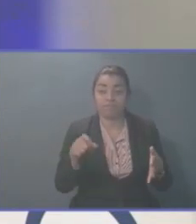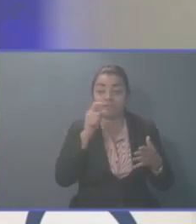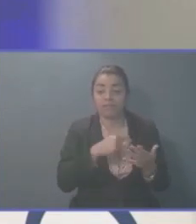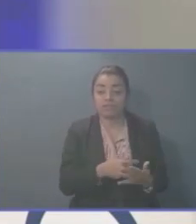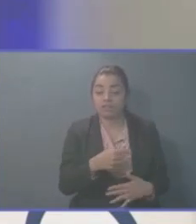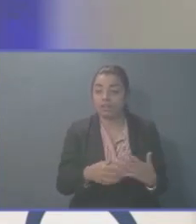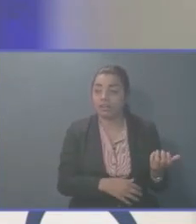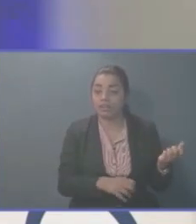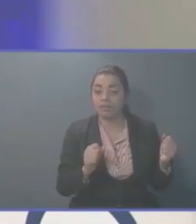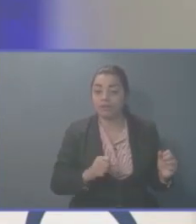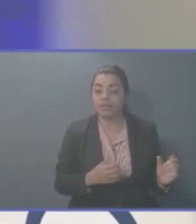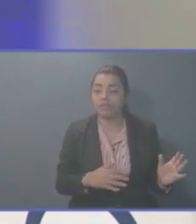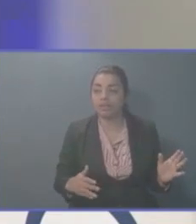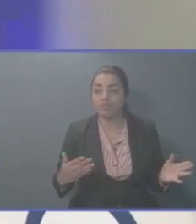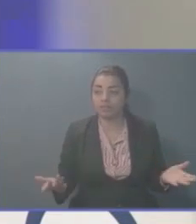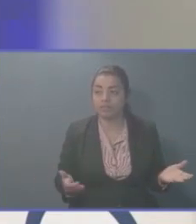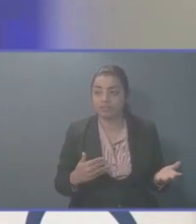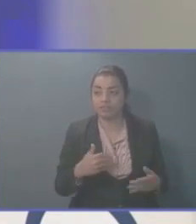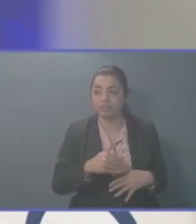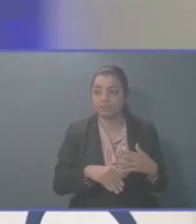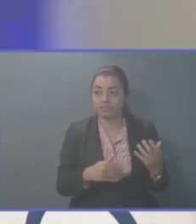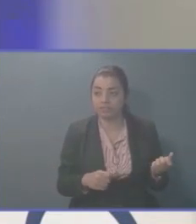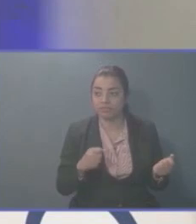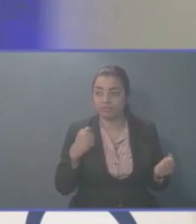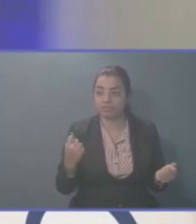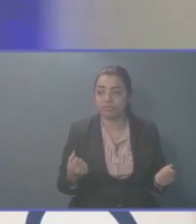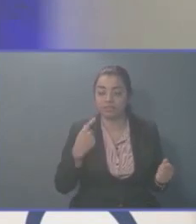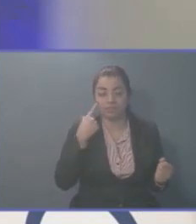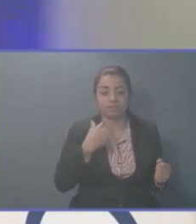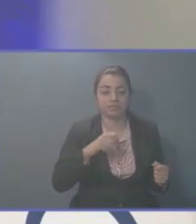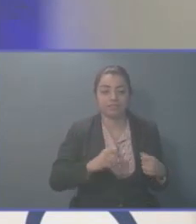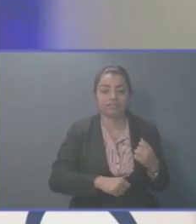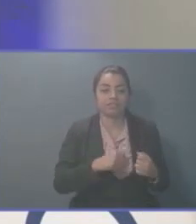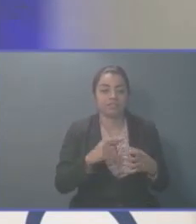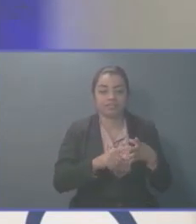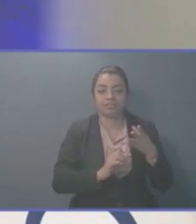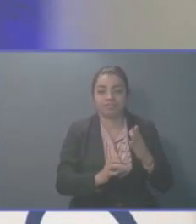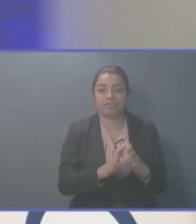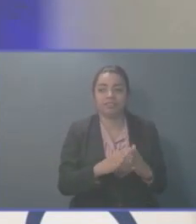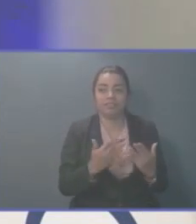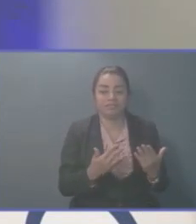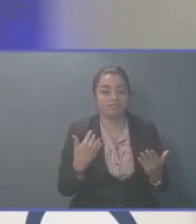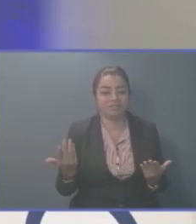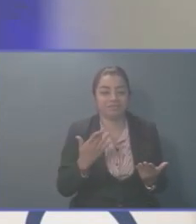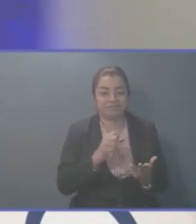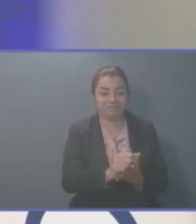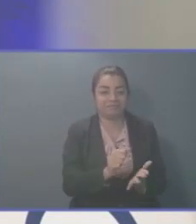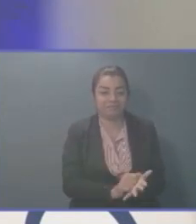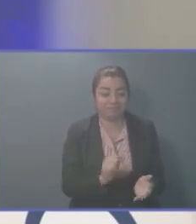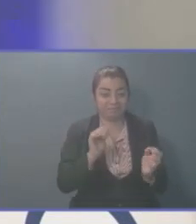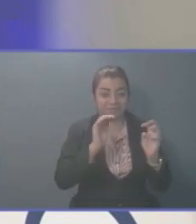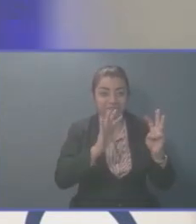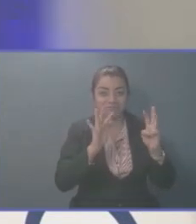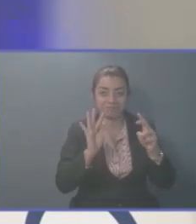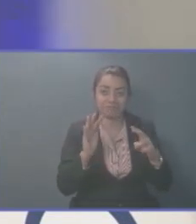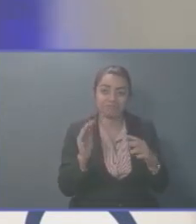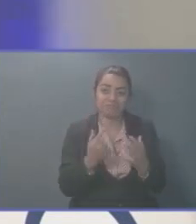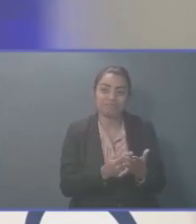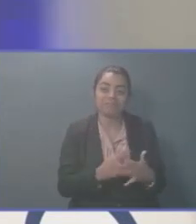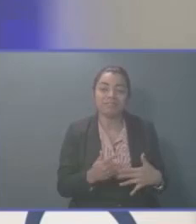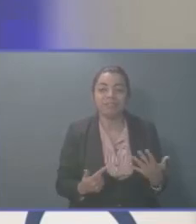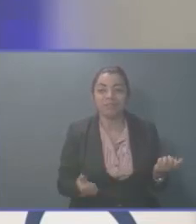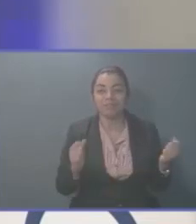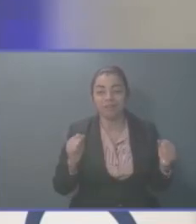de obligar al otro de actuar de una forma y justamente la Constitución en el artículo 86 es lo que define